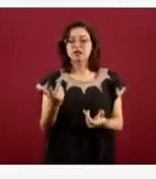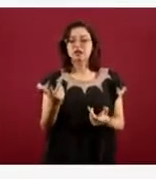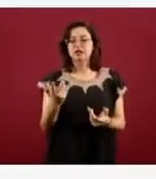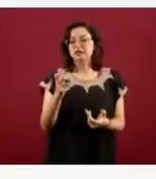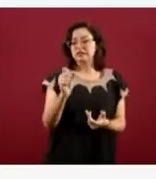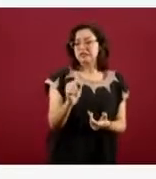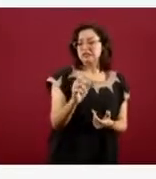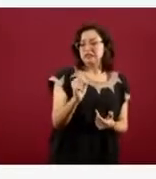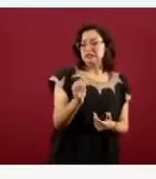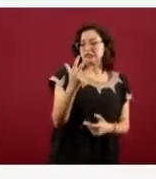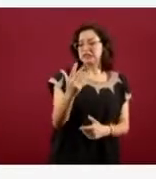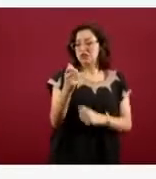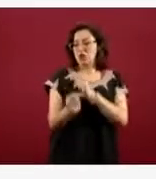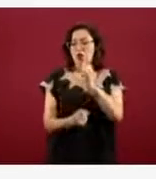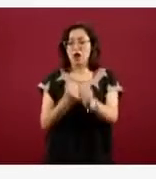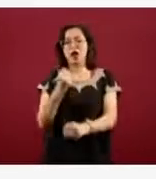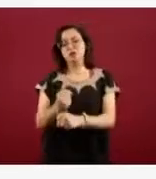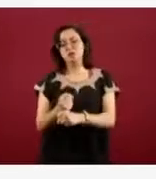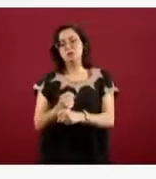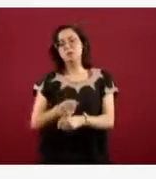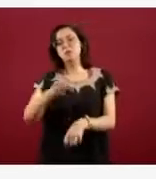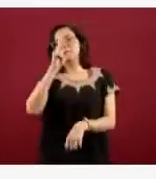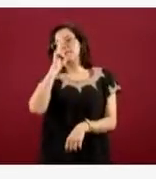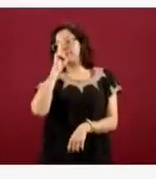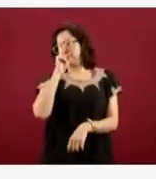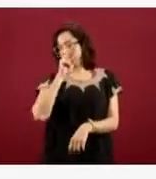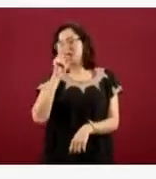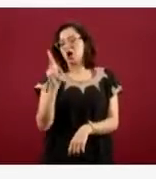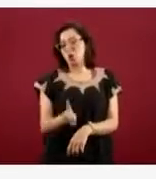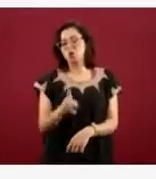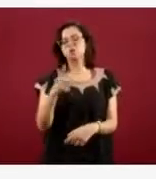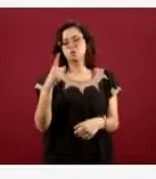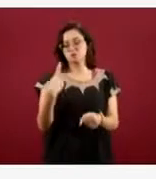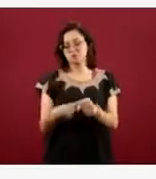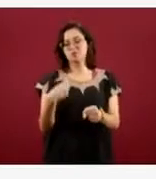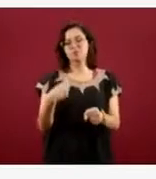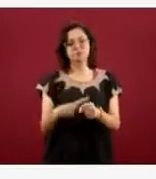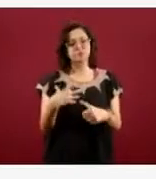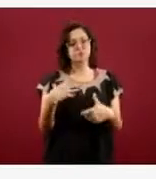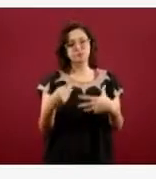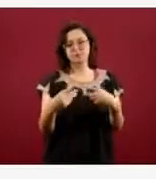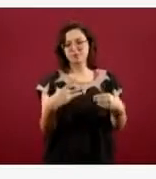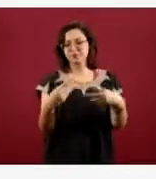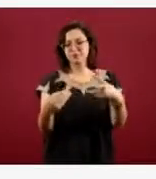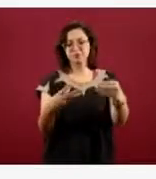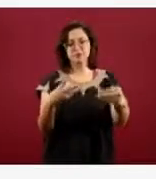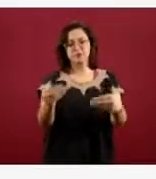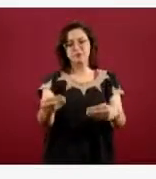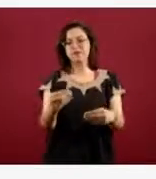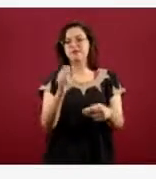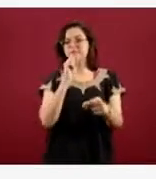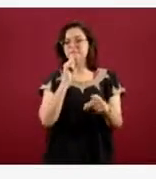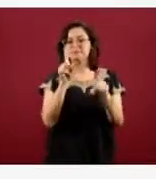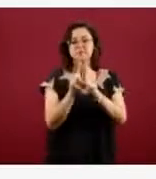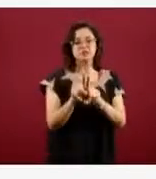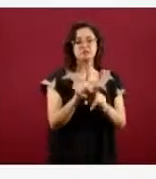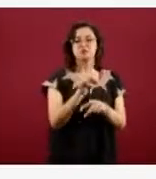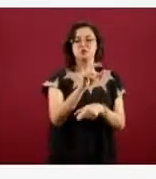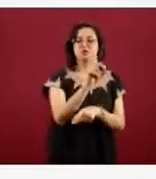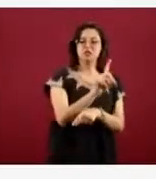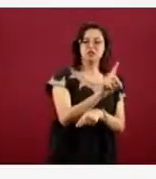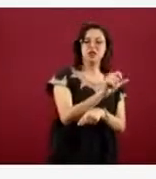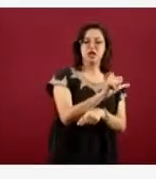de 65 años, los que están prácticamente también a la misma distribución que los de 30